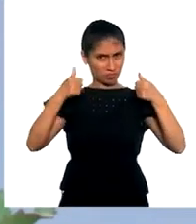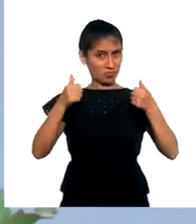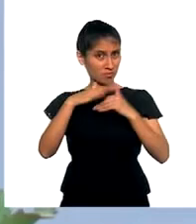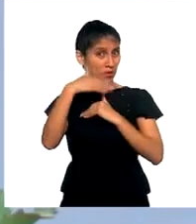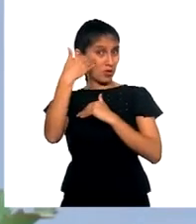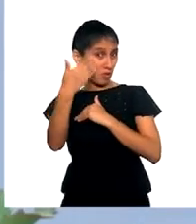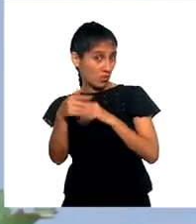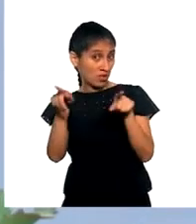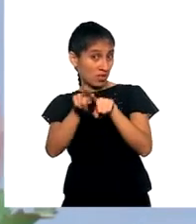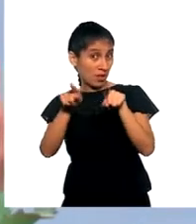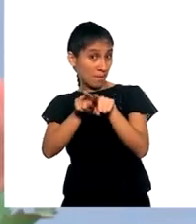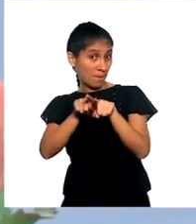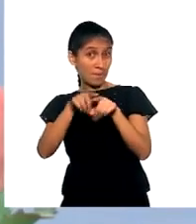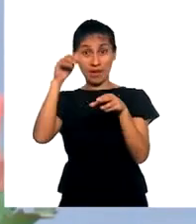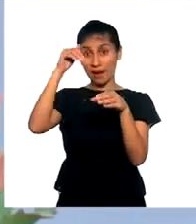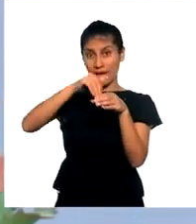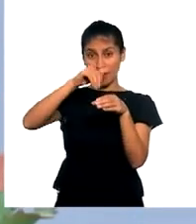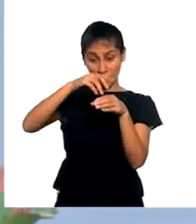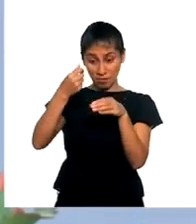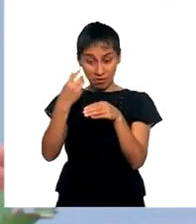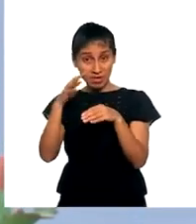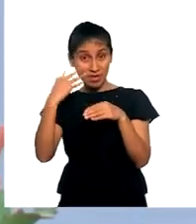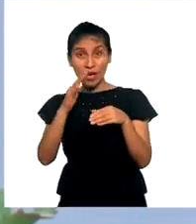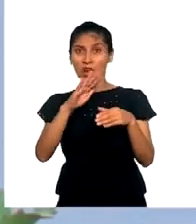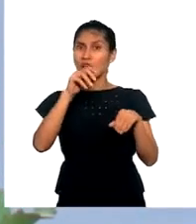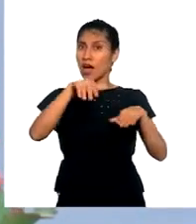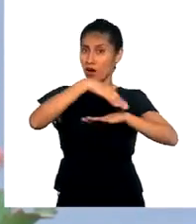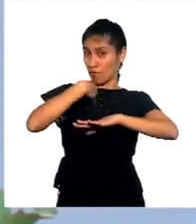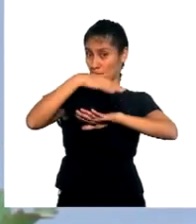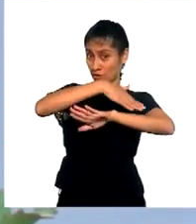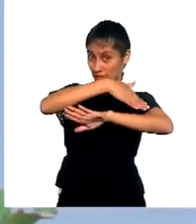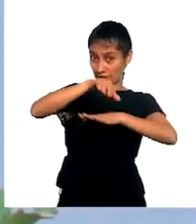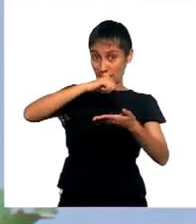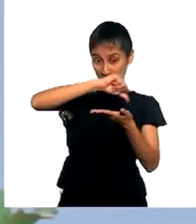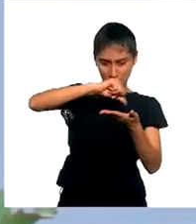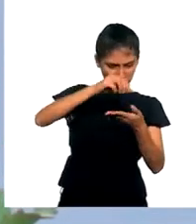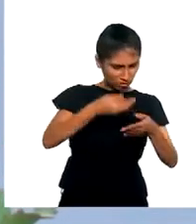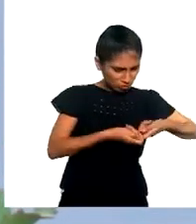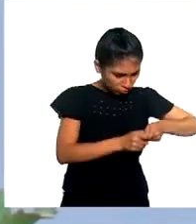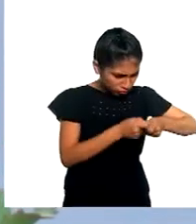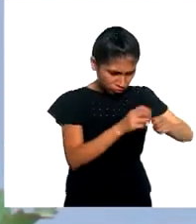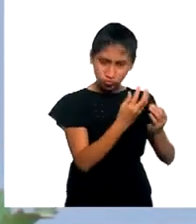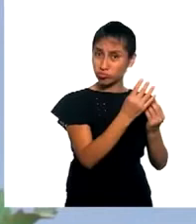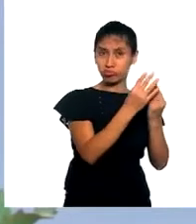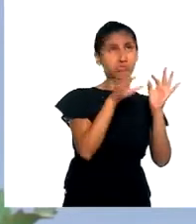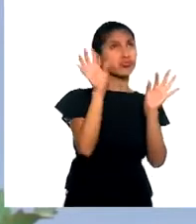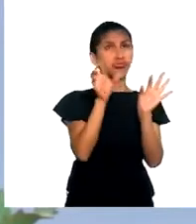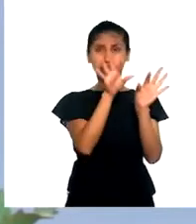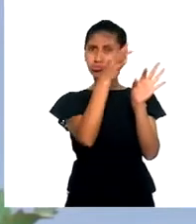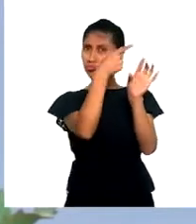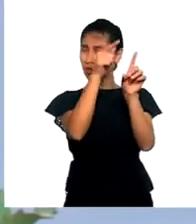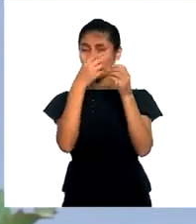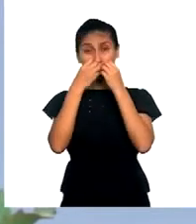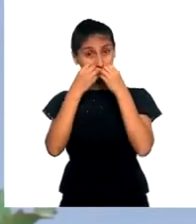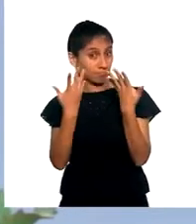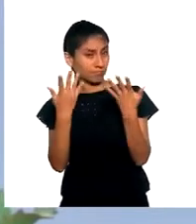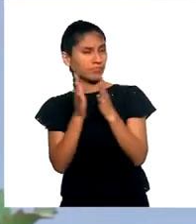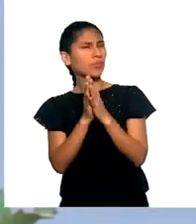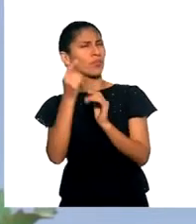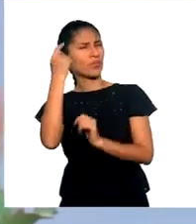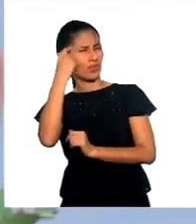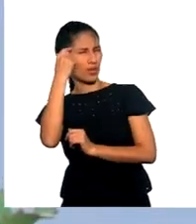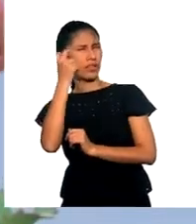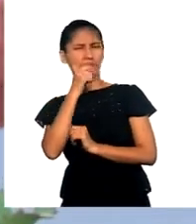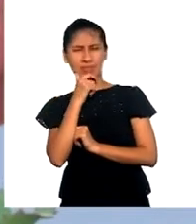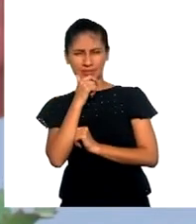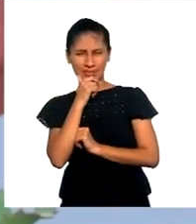cornisas que tengo en casa para que sean más felices pero bueno poco a poco si pienso que documentar en mi proceso de ahorro y le